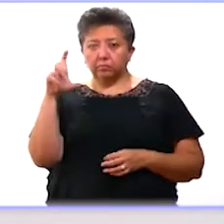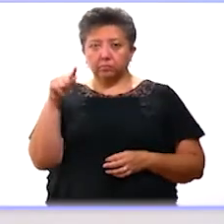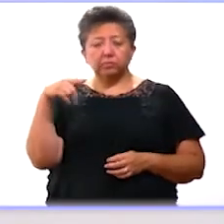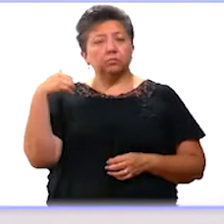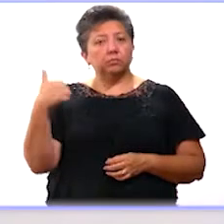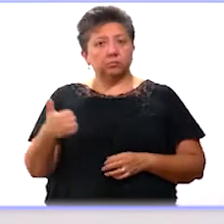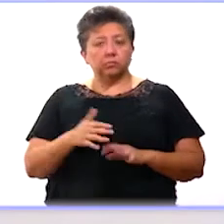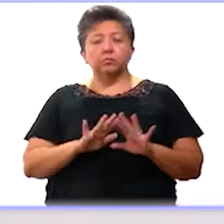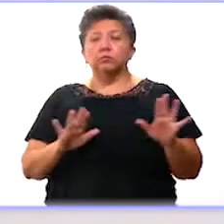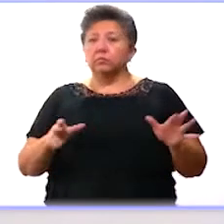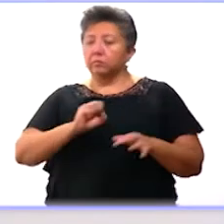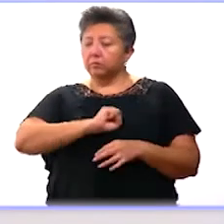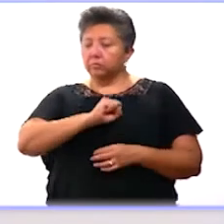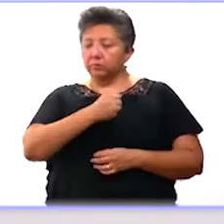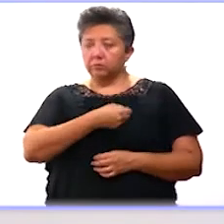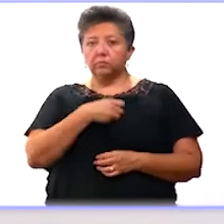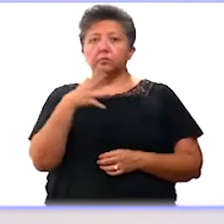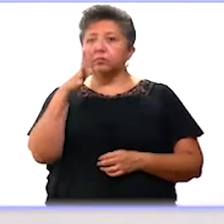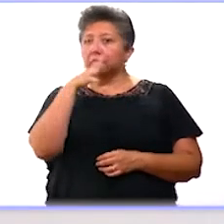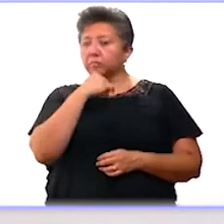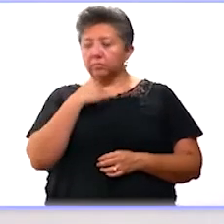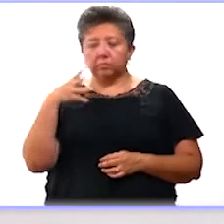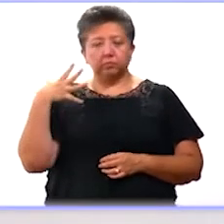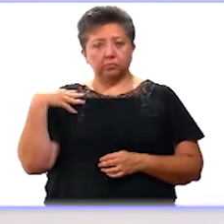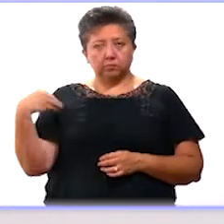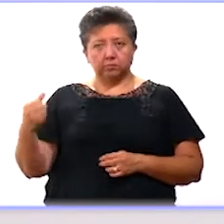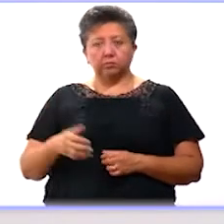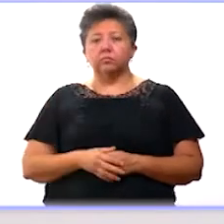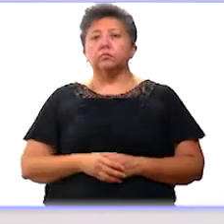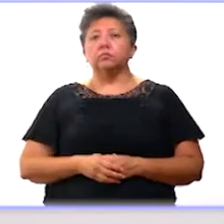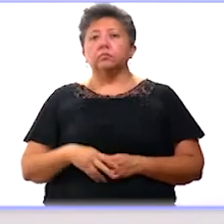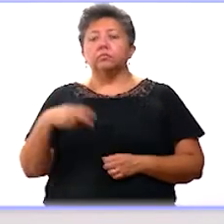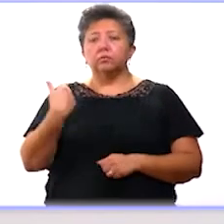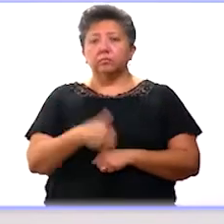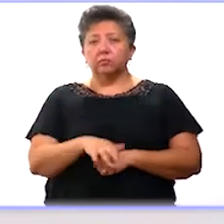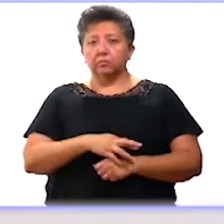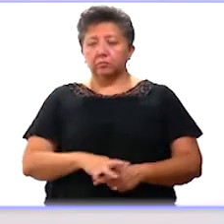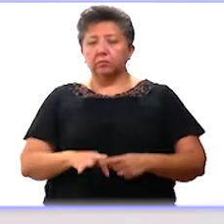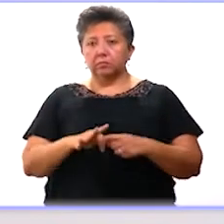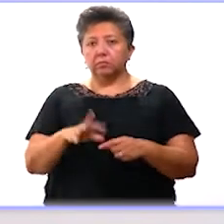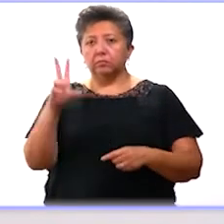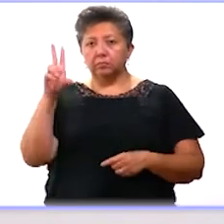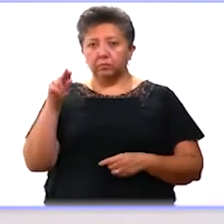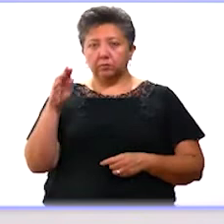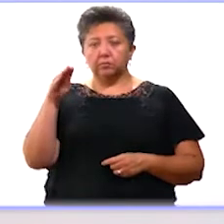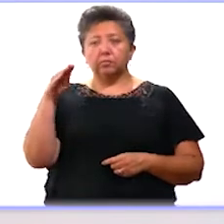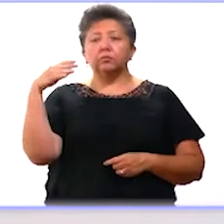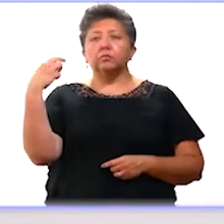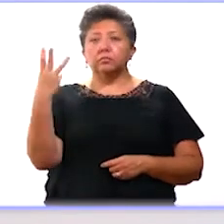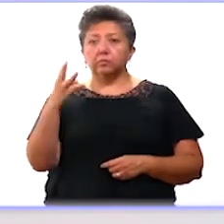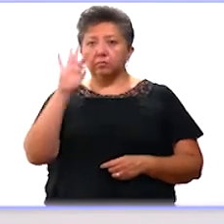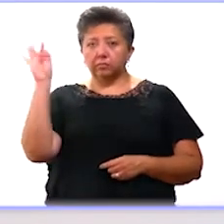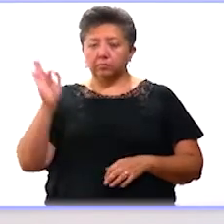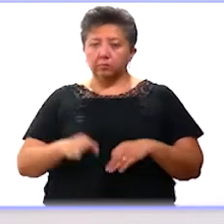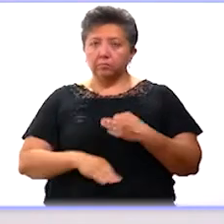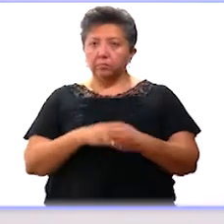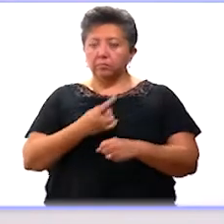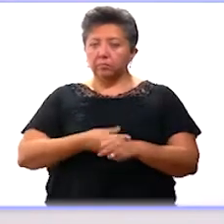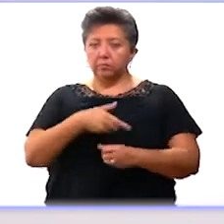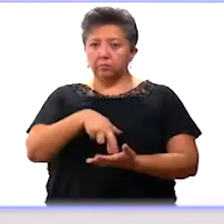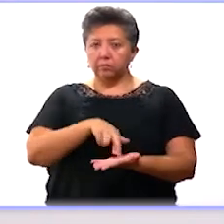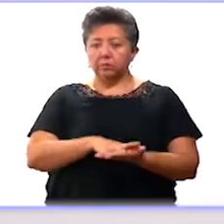102.576 pacientes ya se recuperaron, no presentan síntomas ni pueden contagiar. Esta cifra representa el 93% del total de